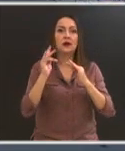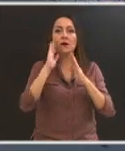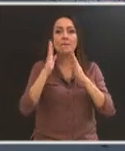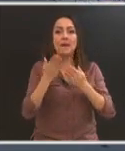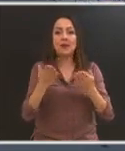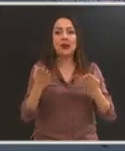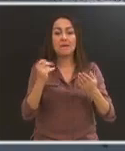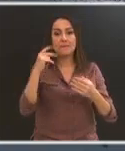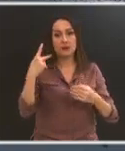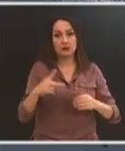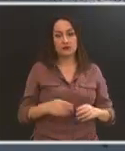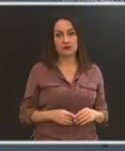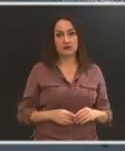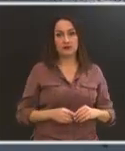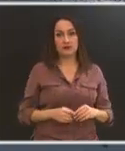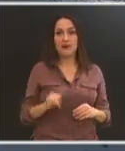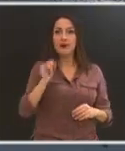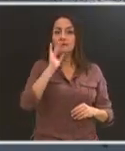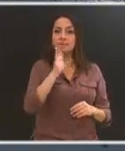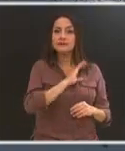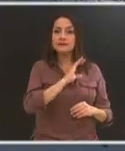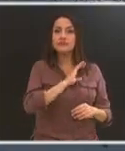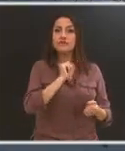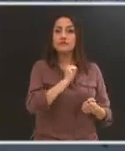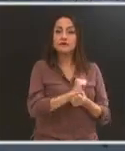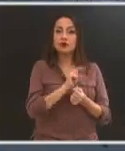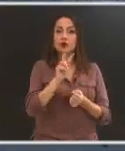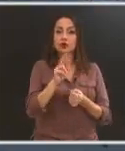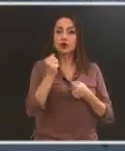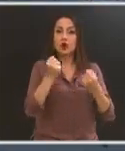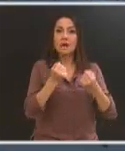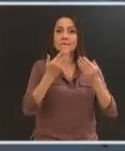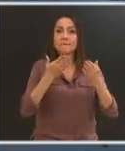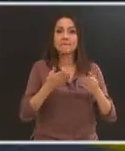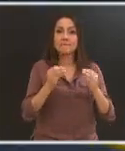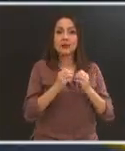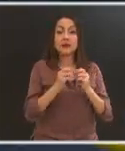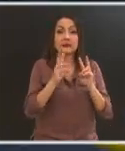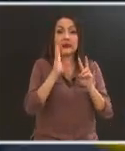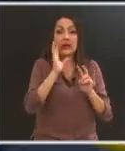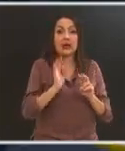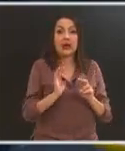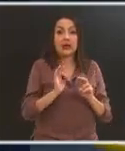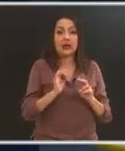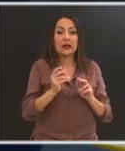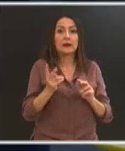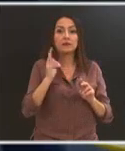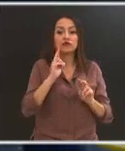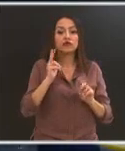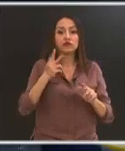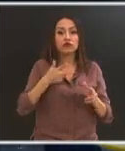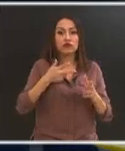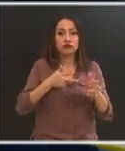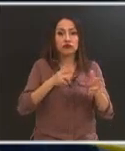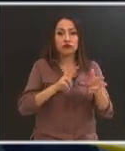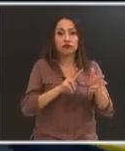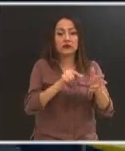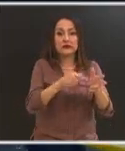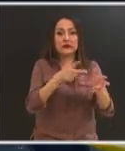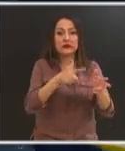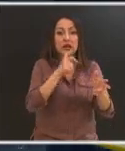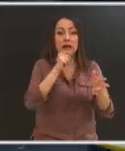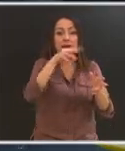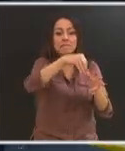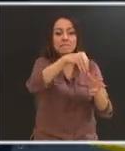tan peligroso. Además, la Fuerza Pública detuvo a 2 automóviles más que se presumen venían escoltando al camión, por lo que sus